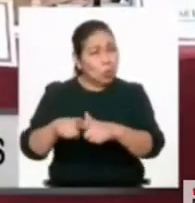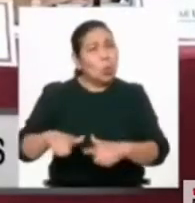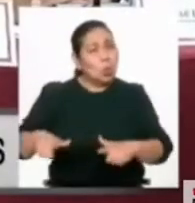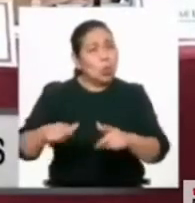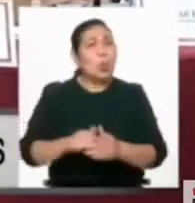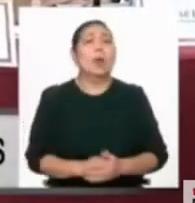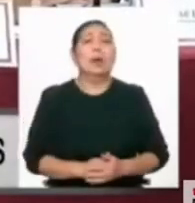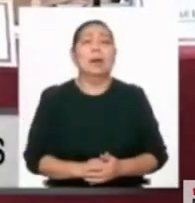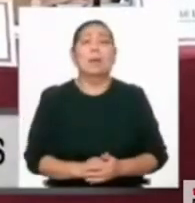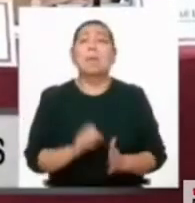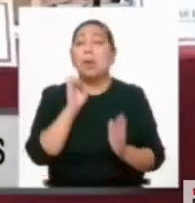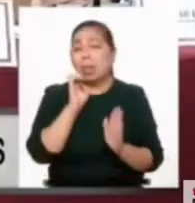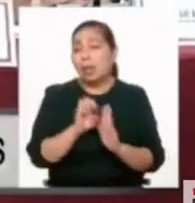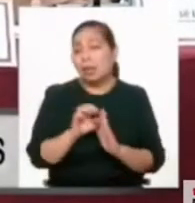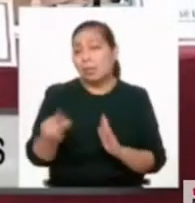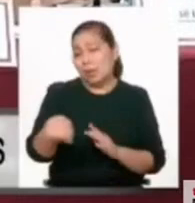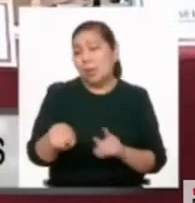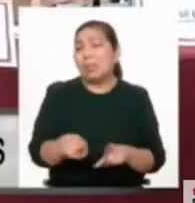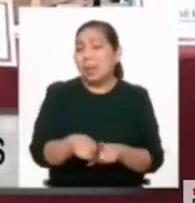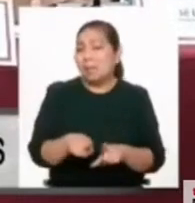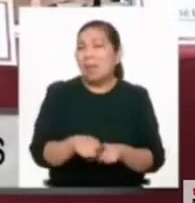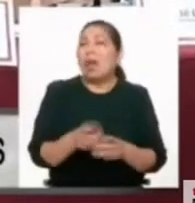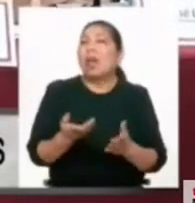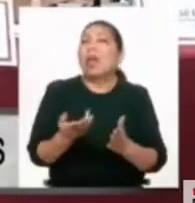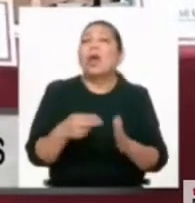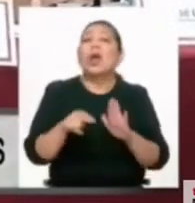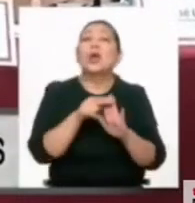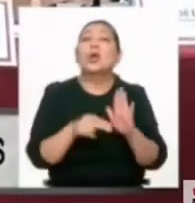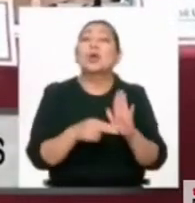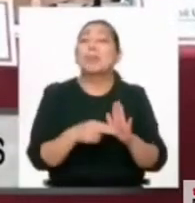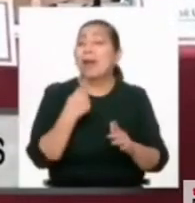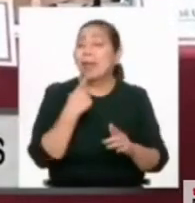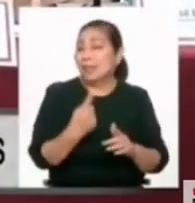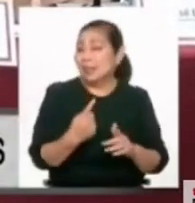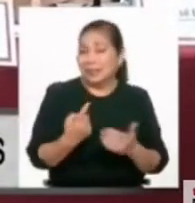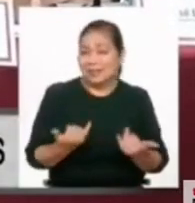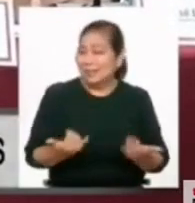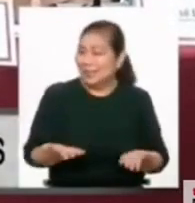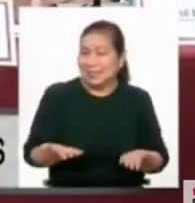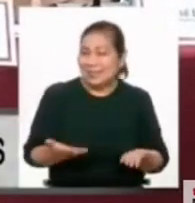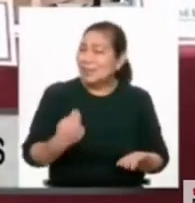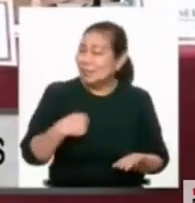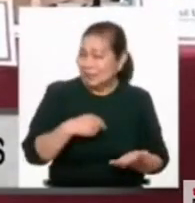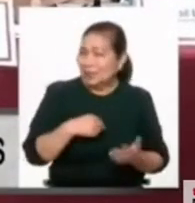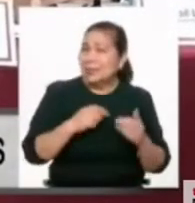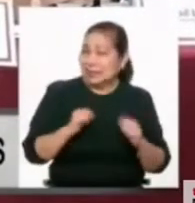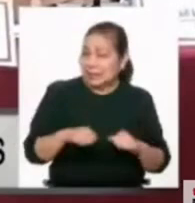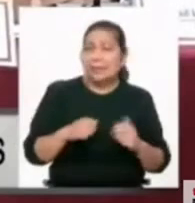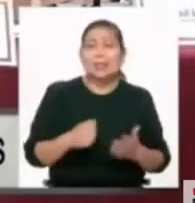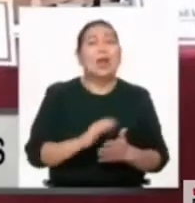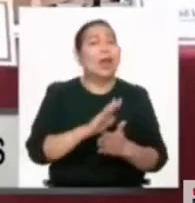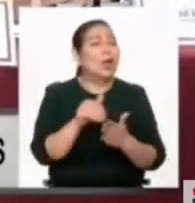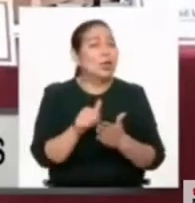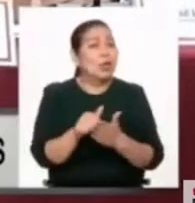zona. Eso, por ejemplo, también seguro que se va a decir en qué norma dice. El problema es de que nosotros tenemos que